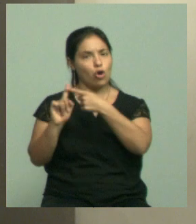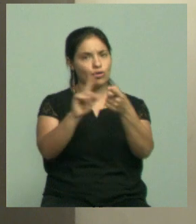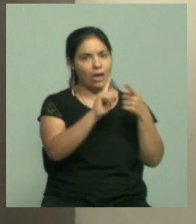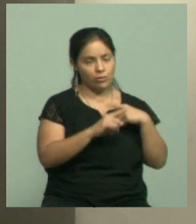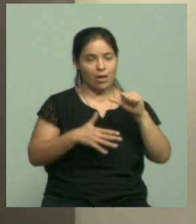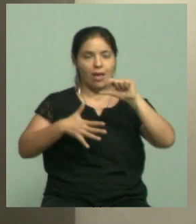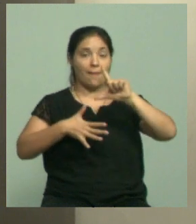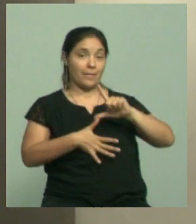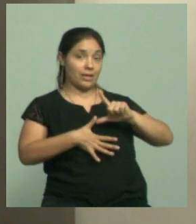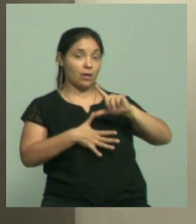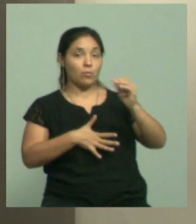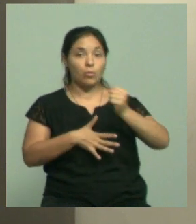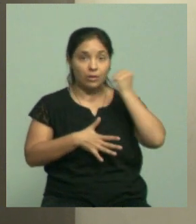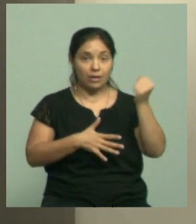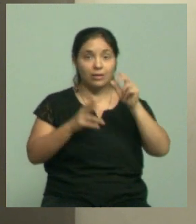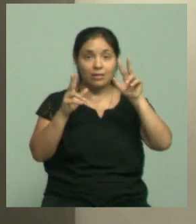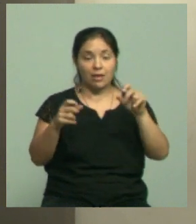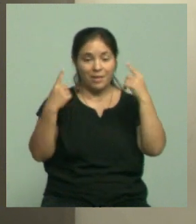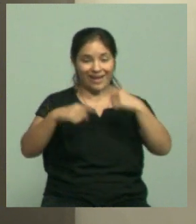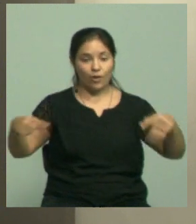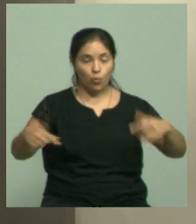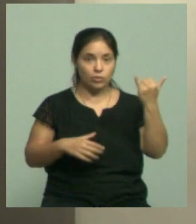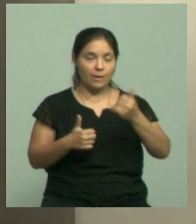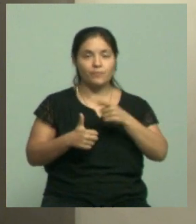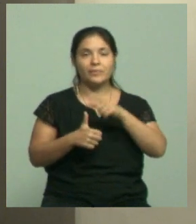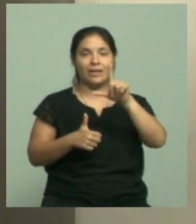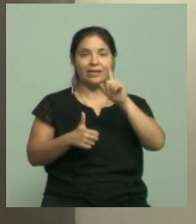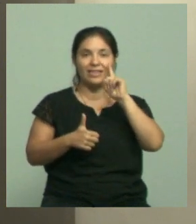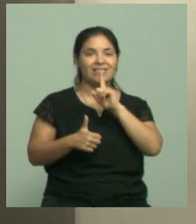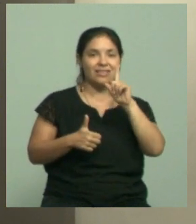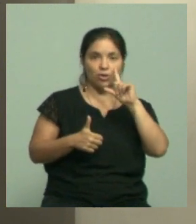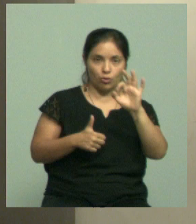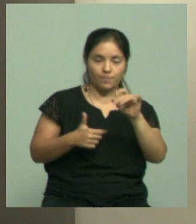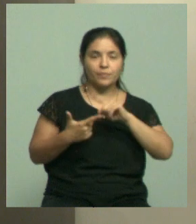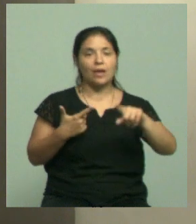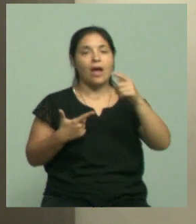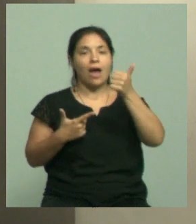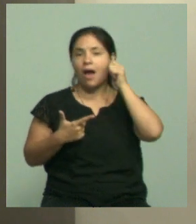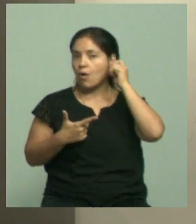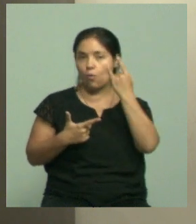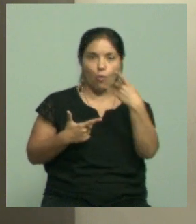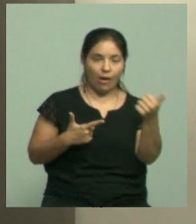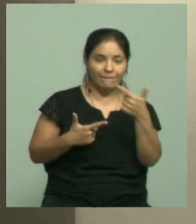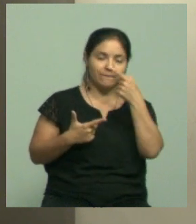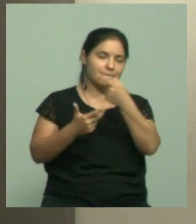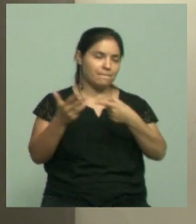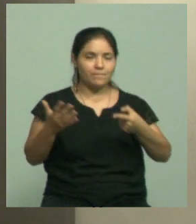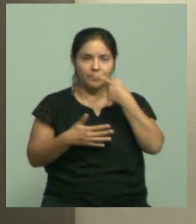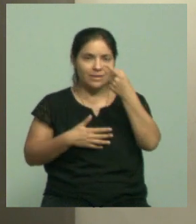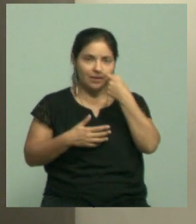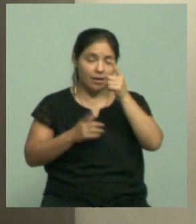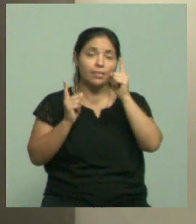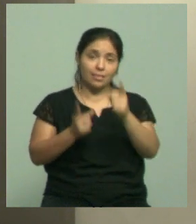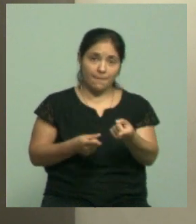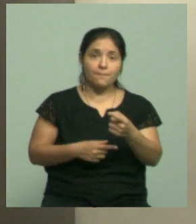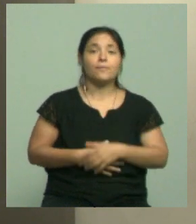solamente en muchas cuestiones de recursos, litio, agua, etcétera, sino también una